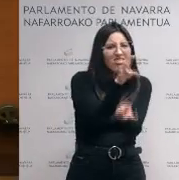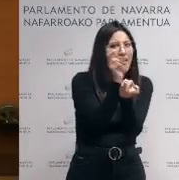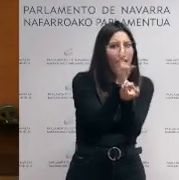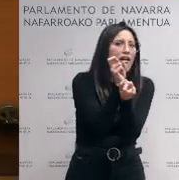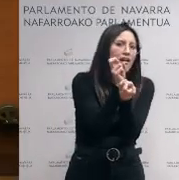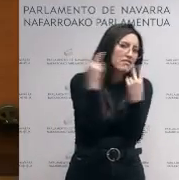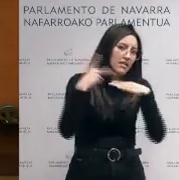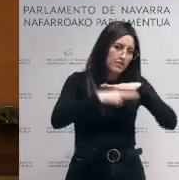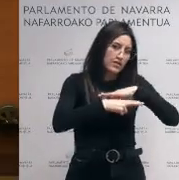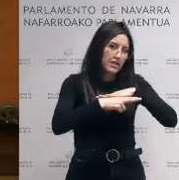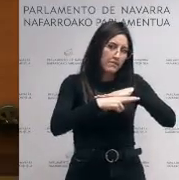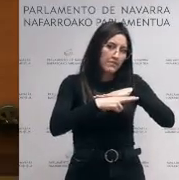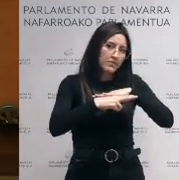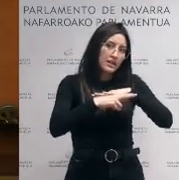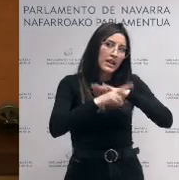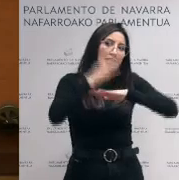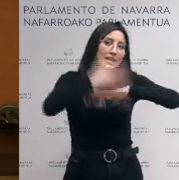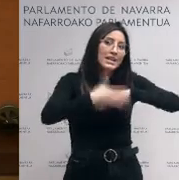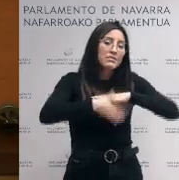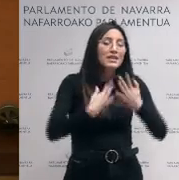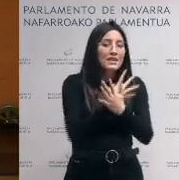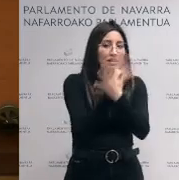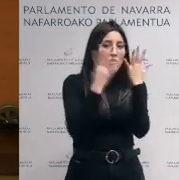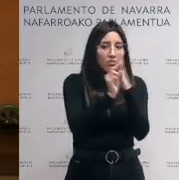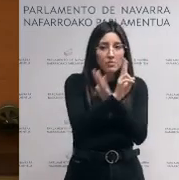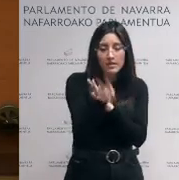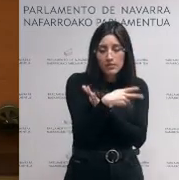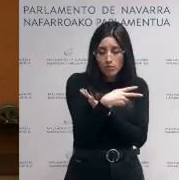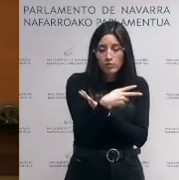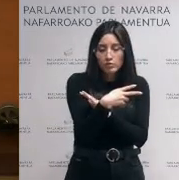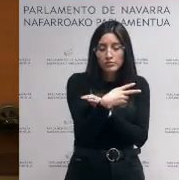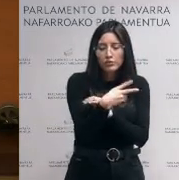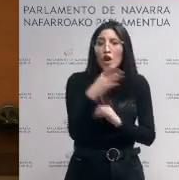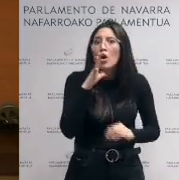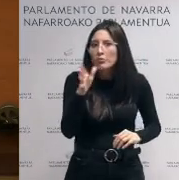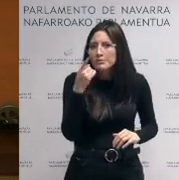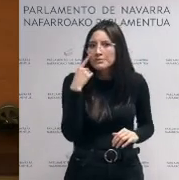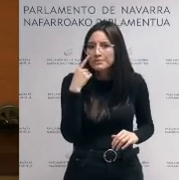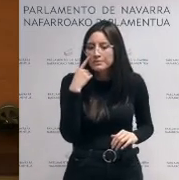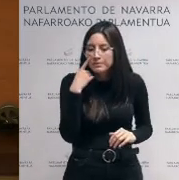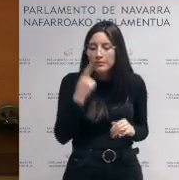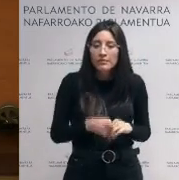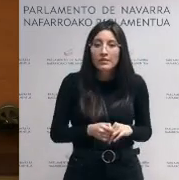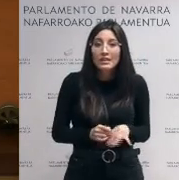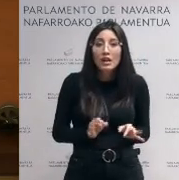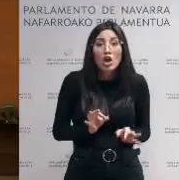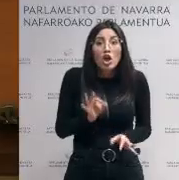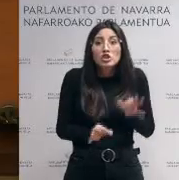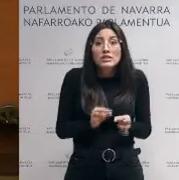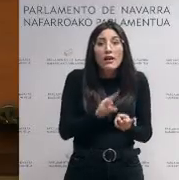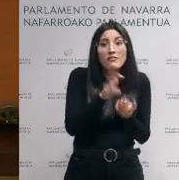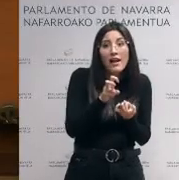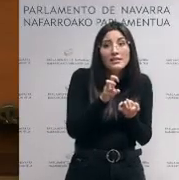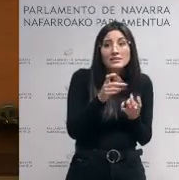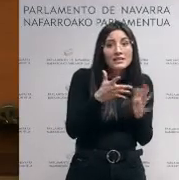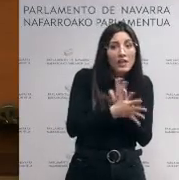trabajo por importe inferior a 19.000 euros. Porque, fíjense, la justicia fiscal no solo es una cuestión de